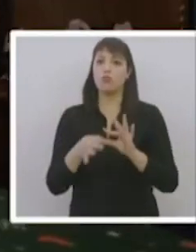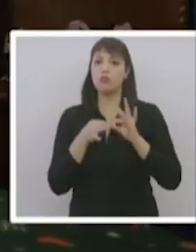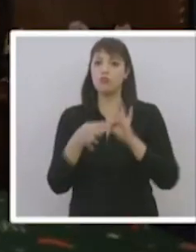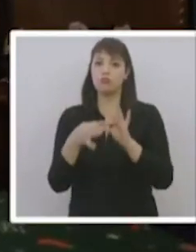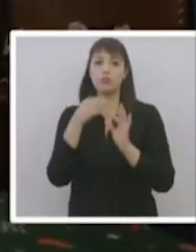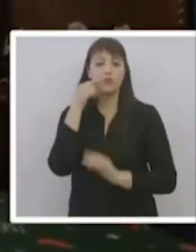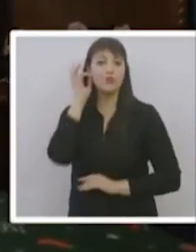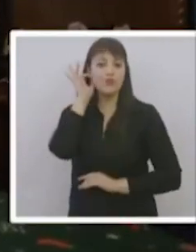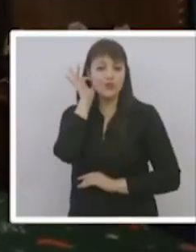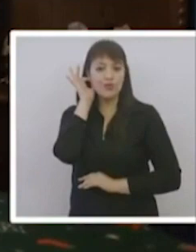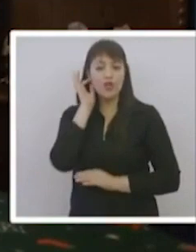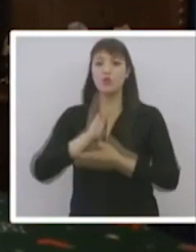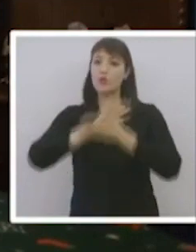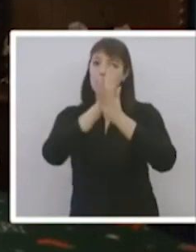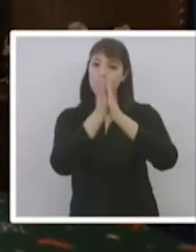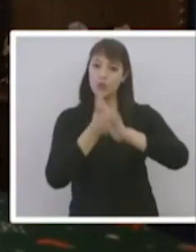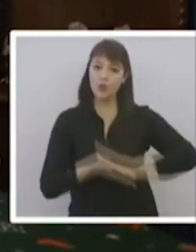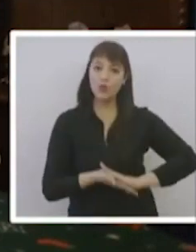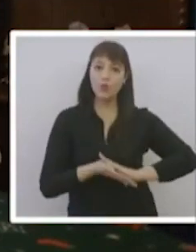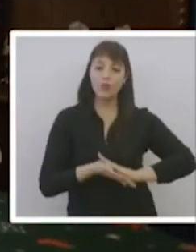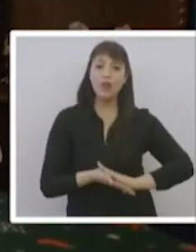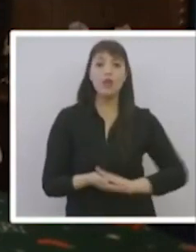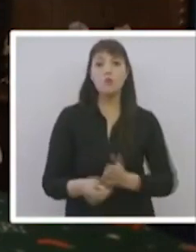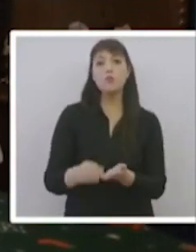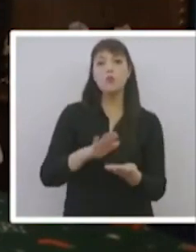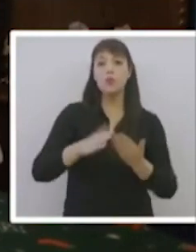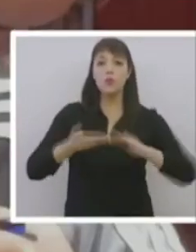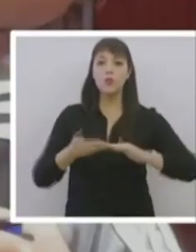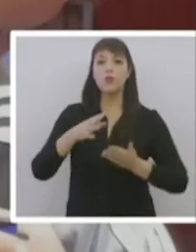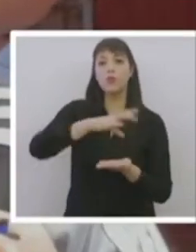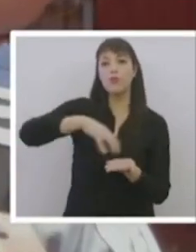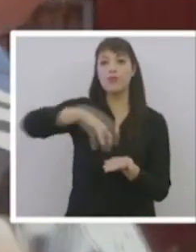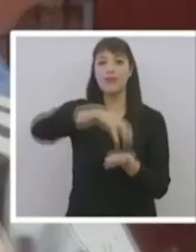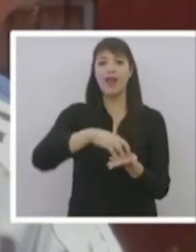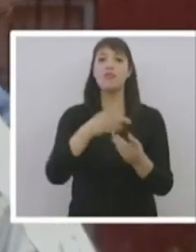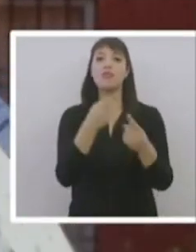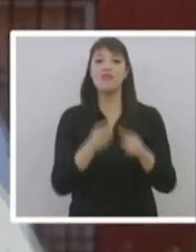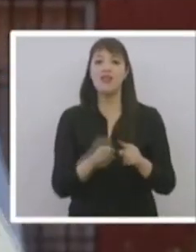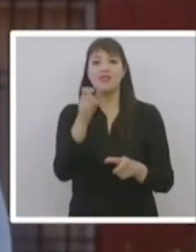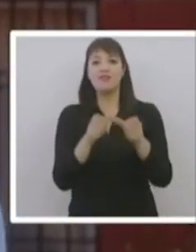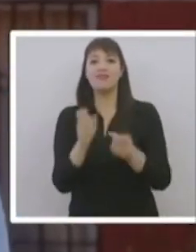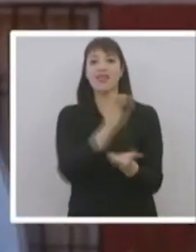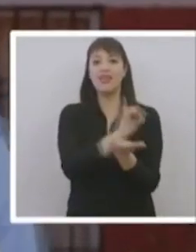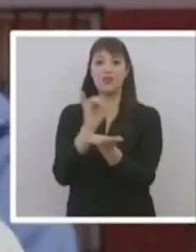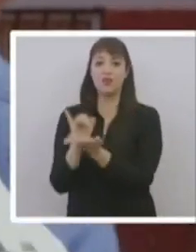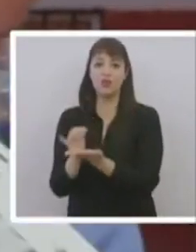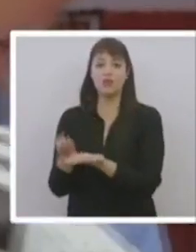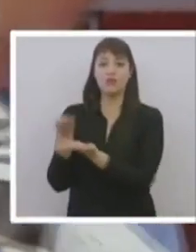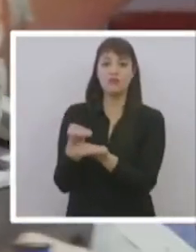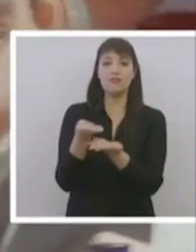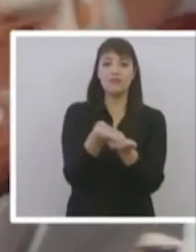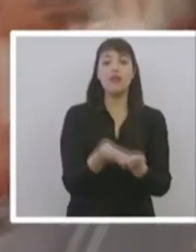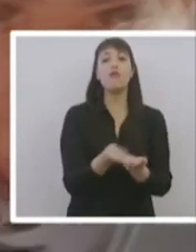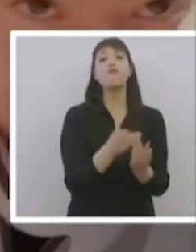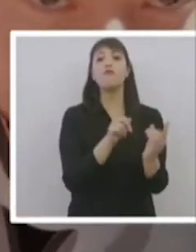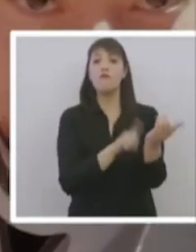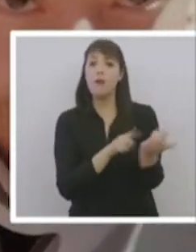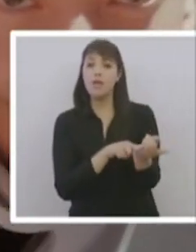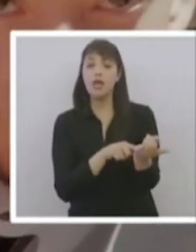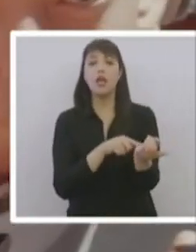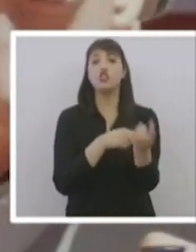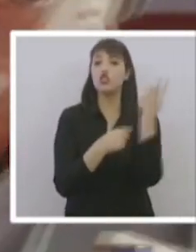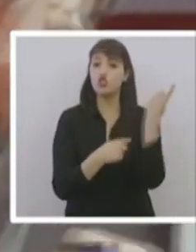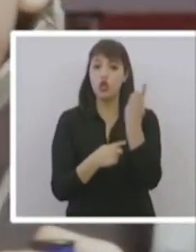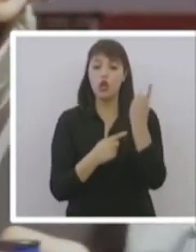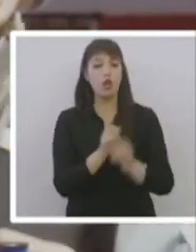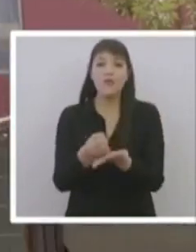cumple o busca cubrir tres líneas en las familias que hoy en día tienen a alguien que requiere cuidado, por un lado es